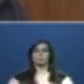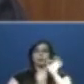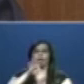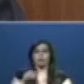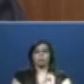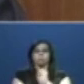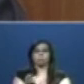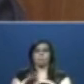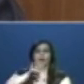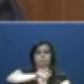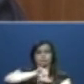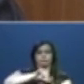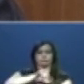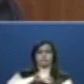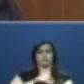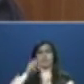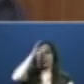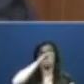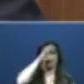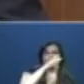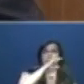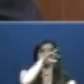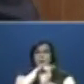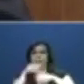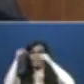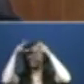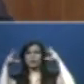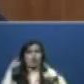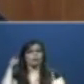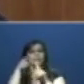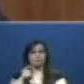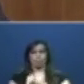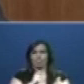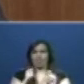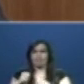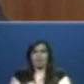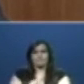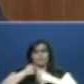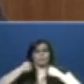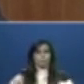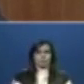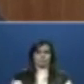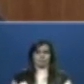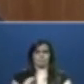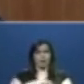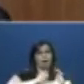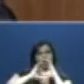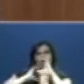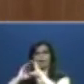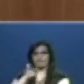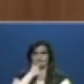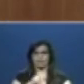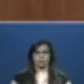sociedades científicas médicas y a la de enfermería con el objeto de fortalecer nuestra interlocución permanente